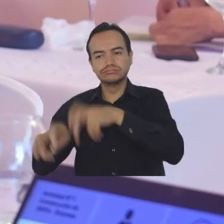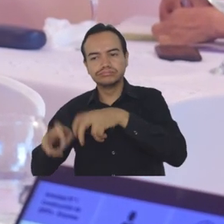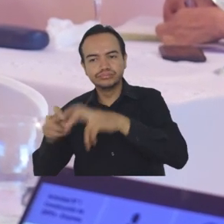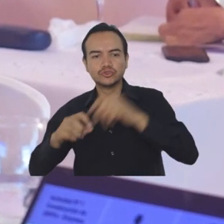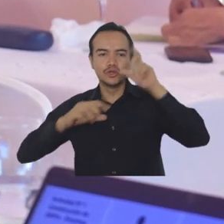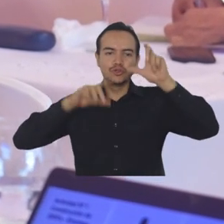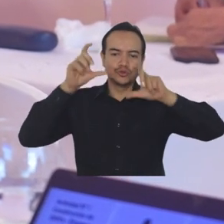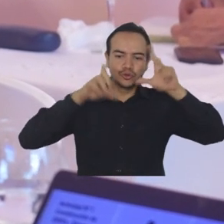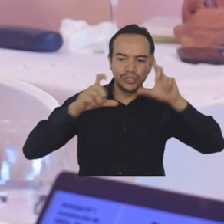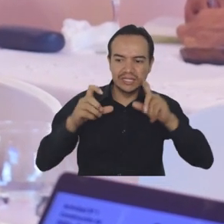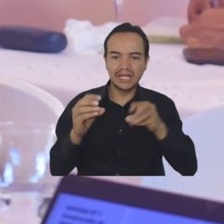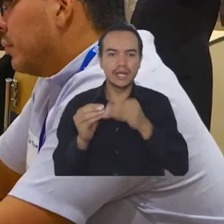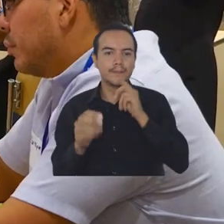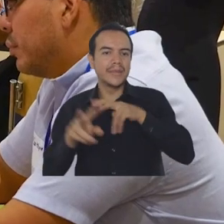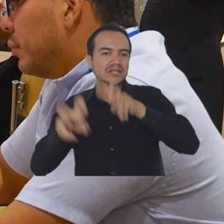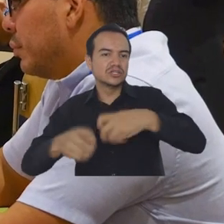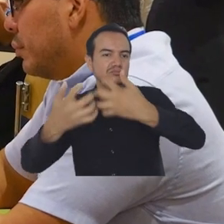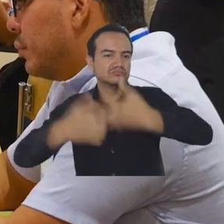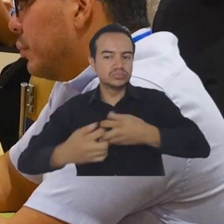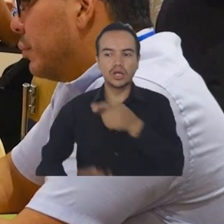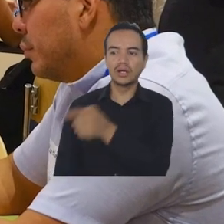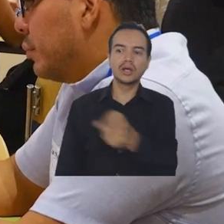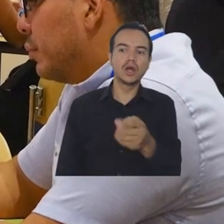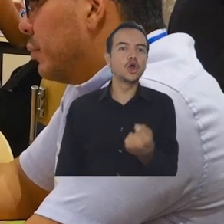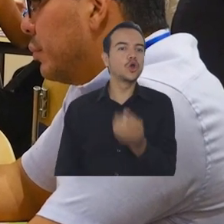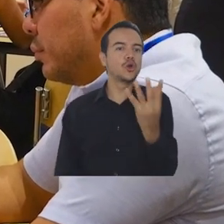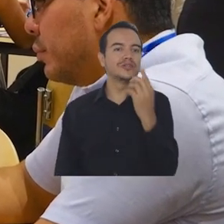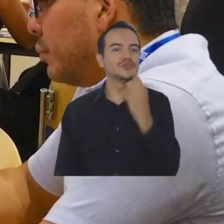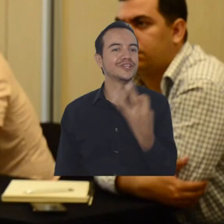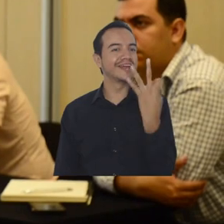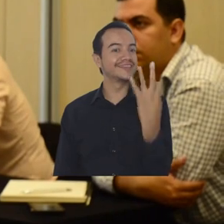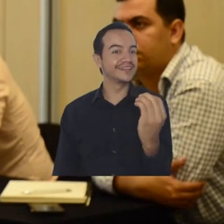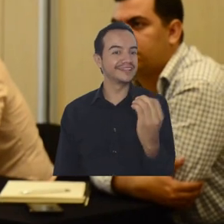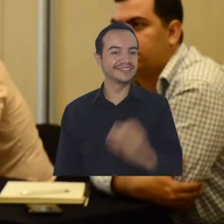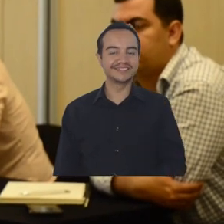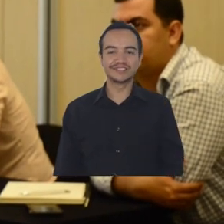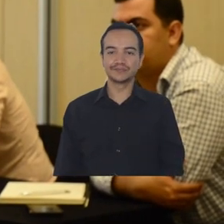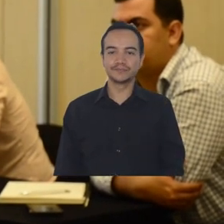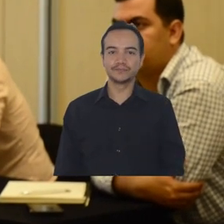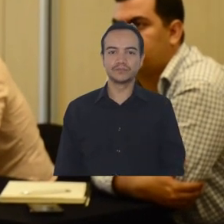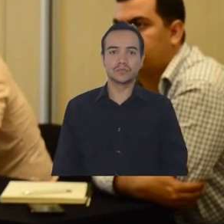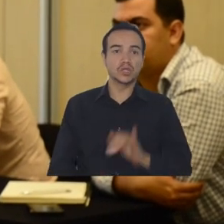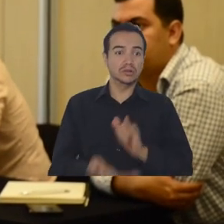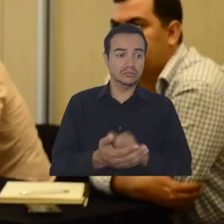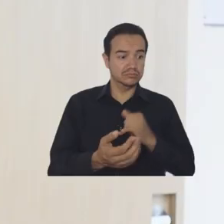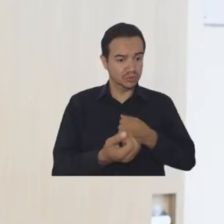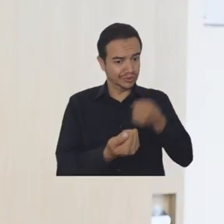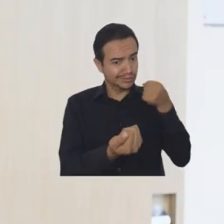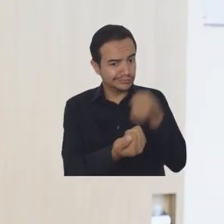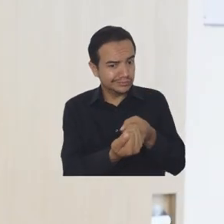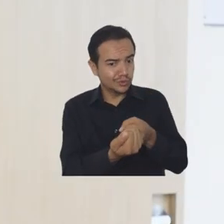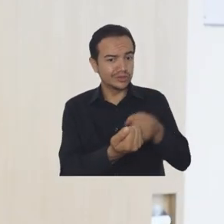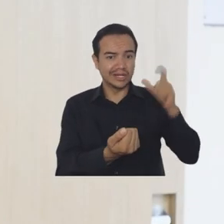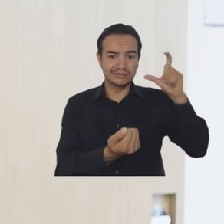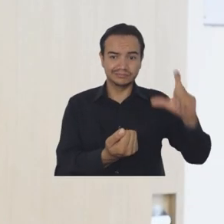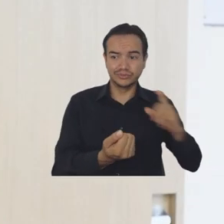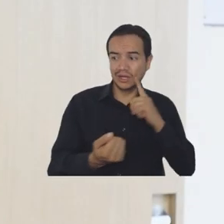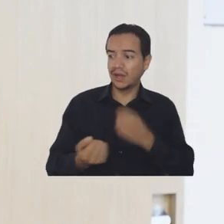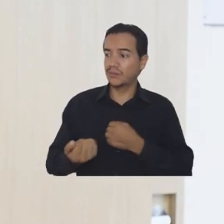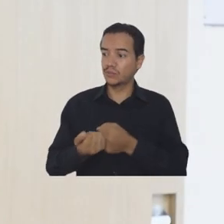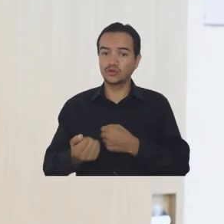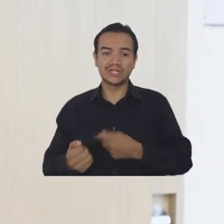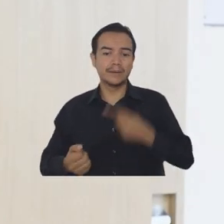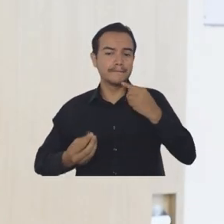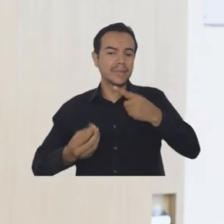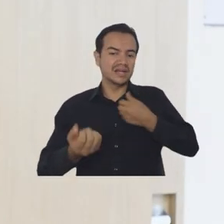agroindustriales del departamento. Acompañar a la Cámara de Comercio liderando los procesos de gestión de la innovación, de todo lo que tiene que ver con el